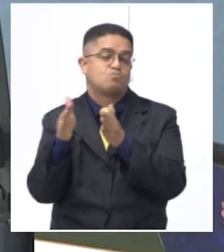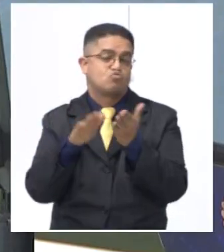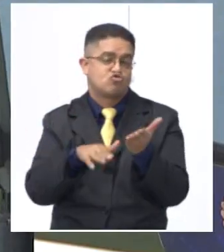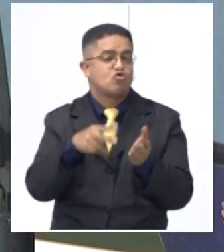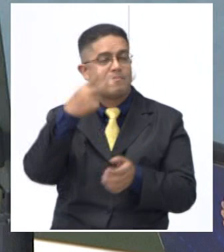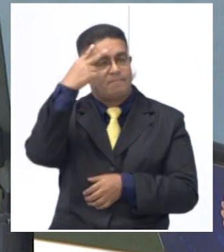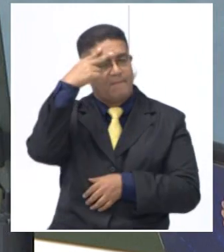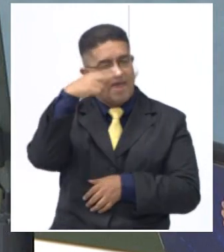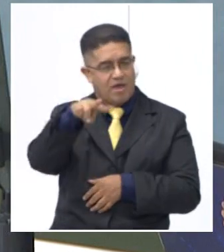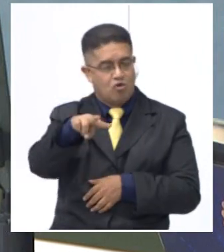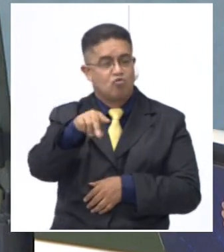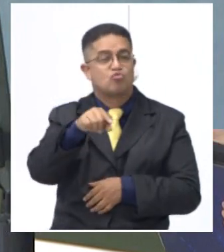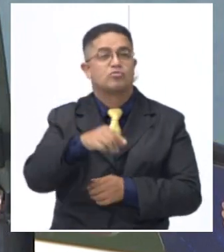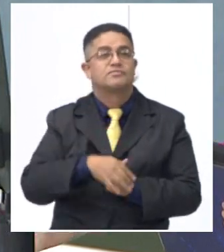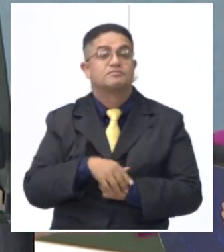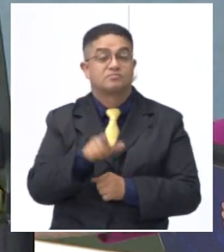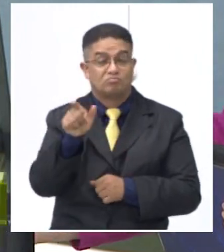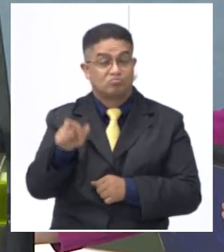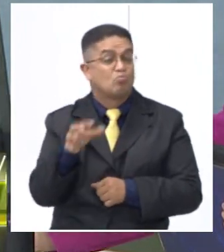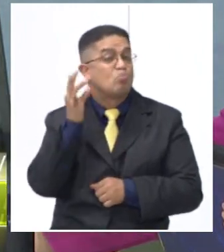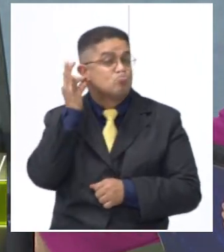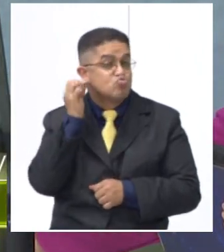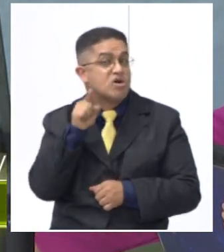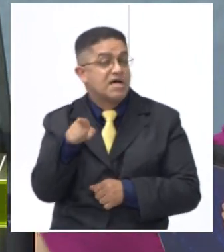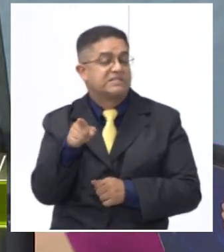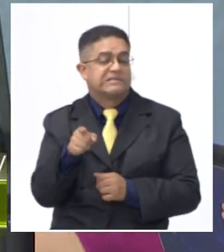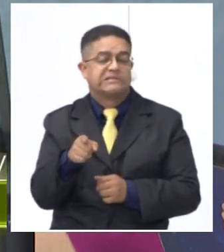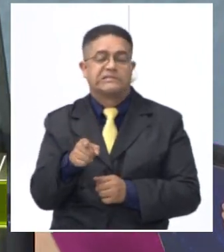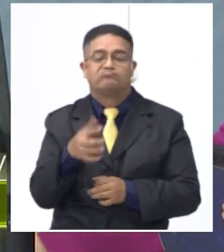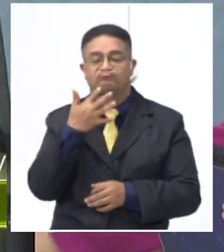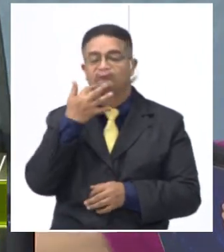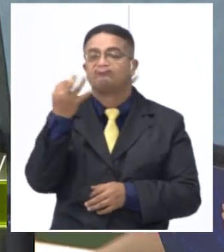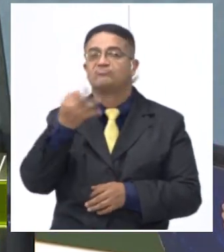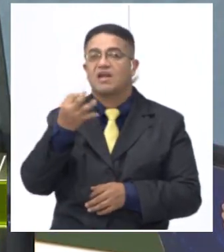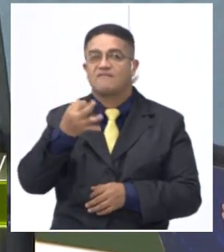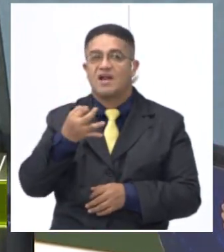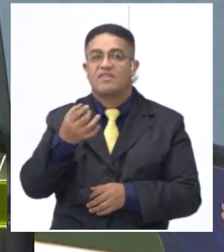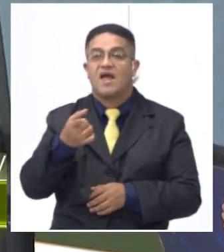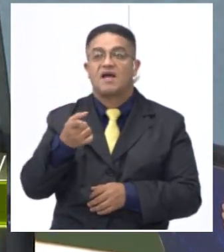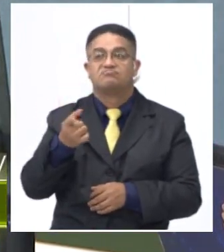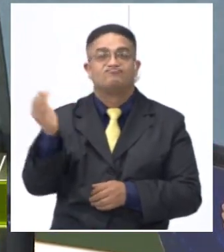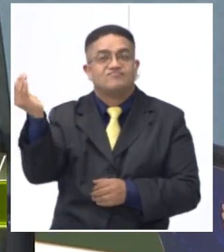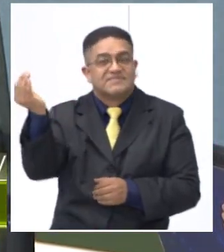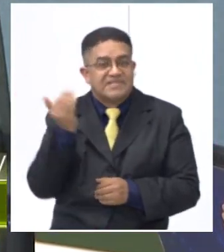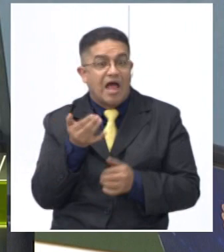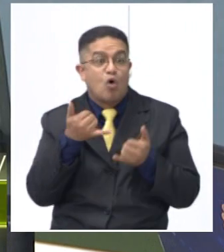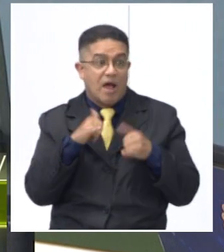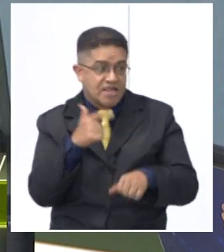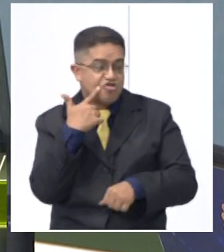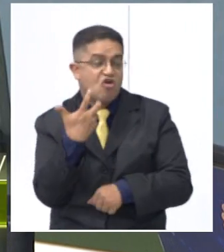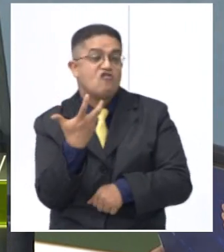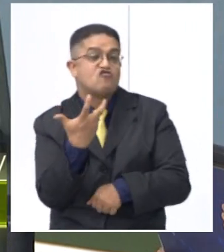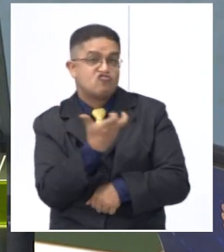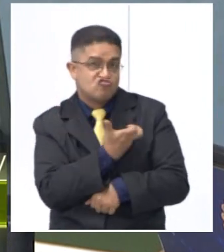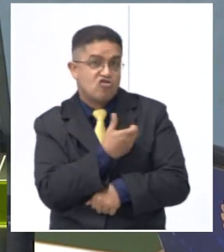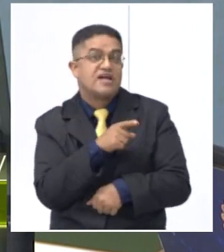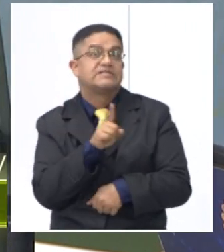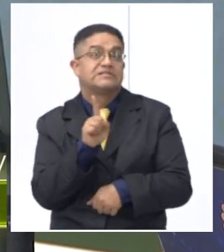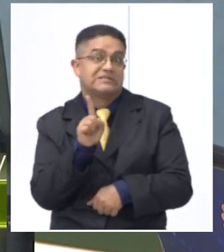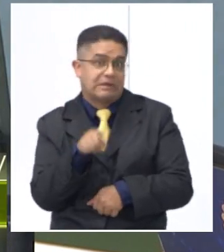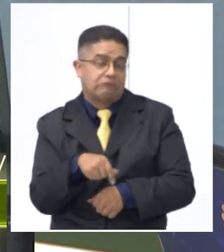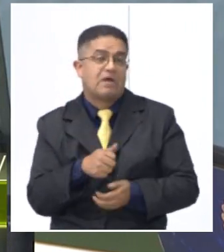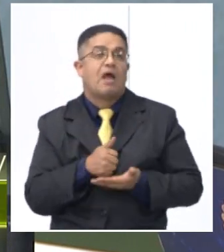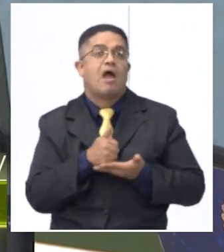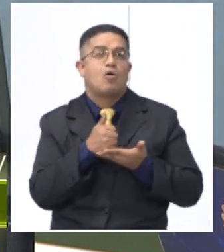México. Esa señora era, de verdad que era, incluso trajo al hijo de ella para que le pusieran la vacuna y que sirviera también de